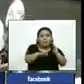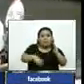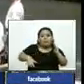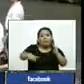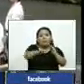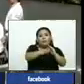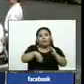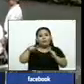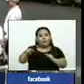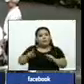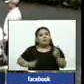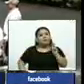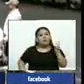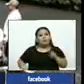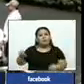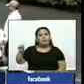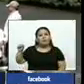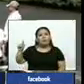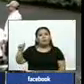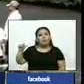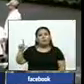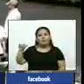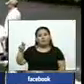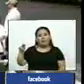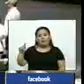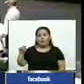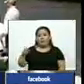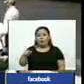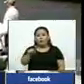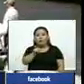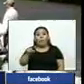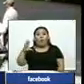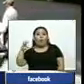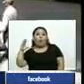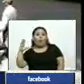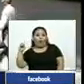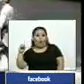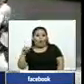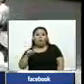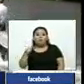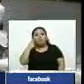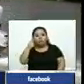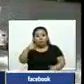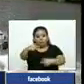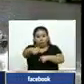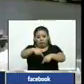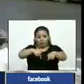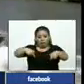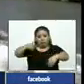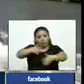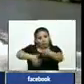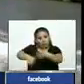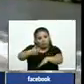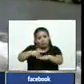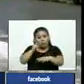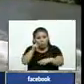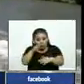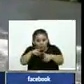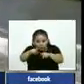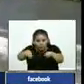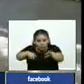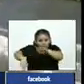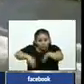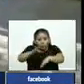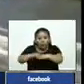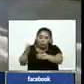colonia Satélite de San Salvador. El animal, apodado Coco, que se encontraba en una piscina en desuso, fue llevado a un área